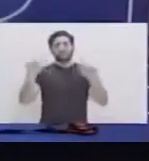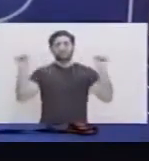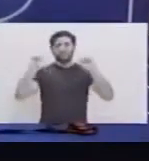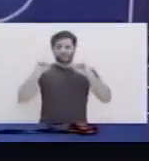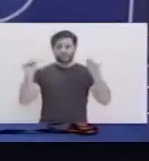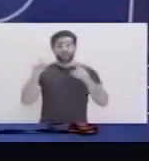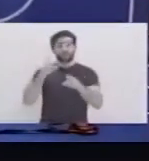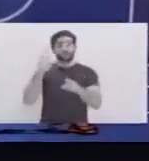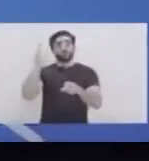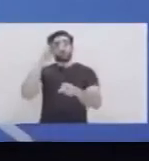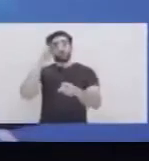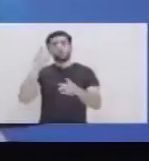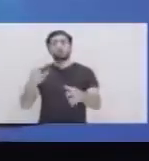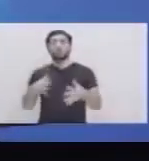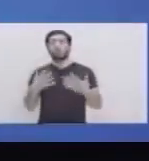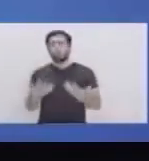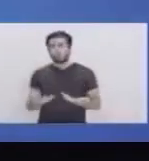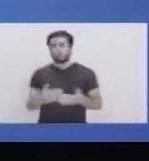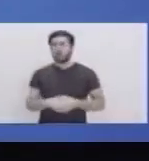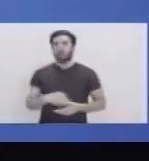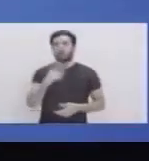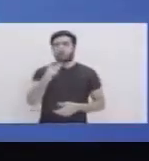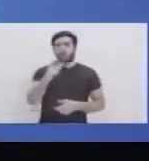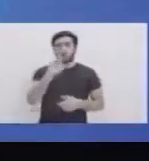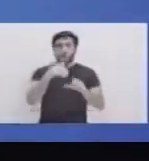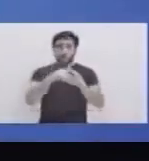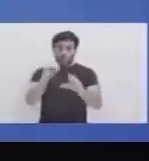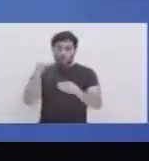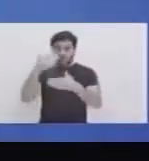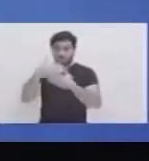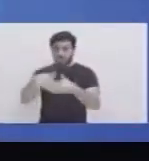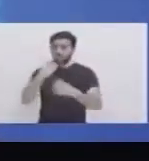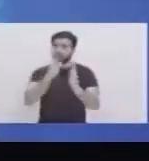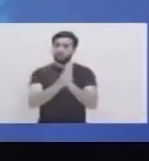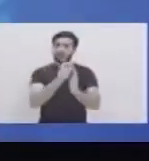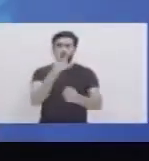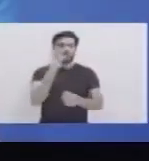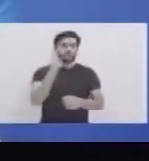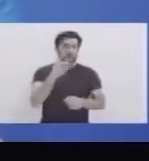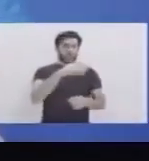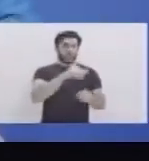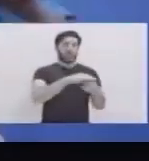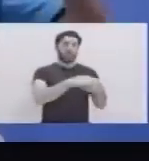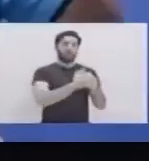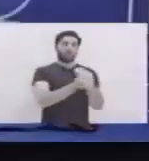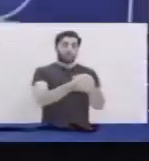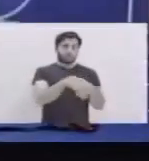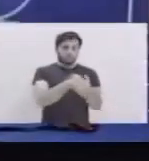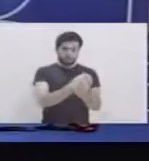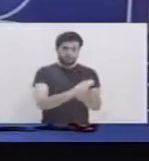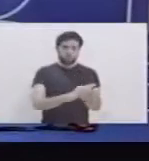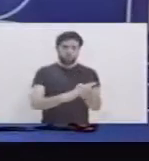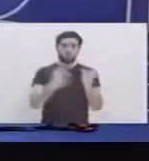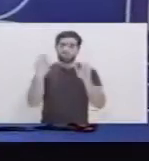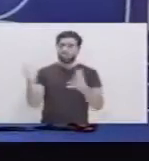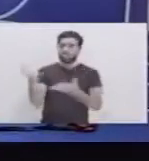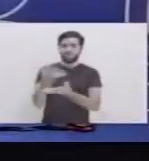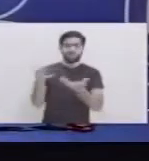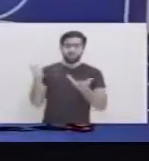clase de educación física. Recuerda, el uso de la mascarilla, lavado constante de manos, distanciamiento